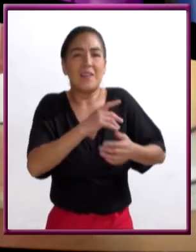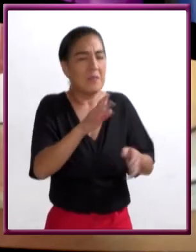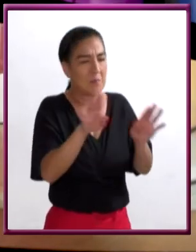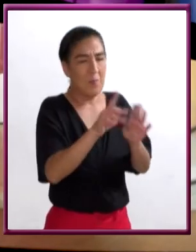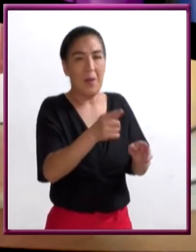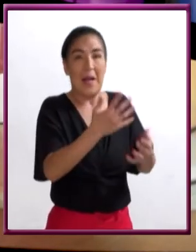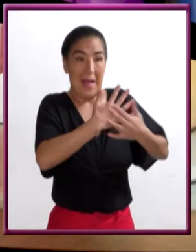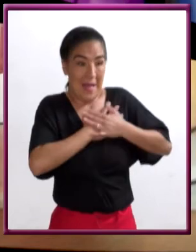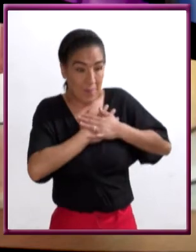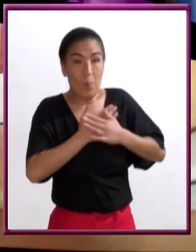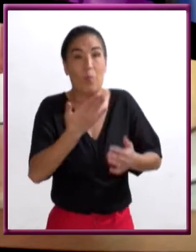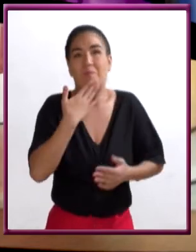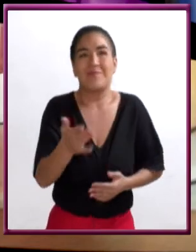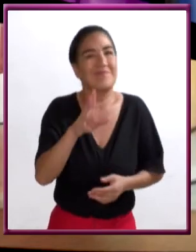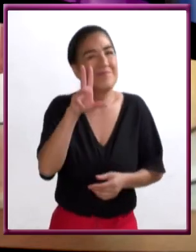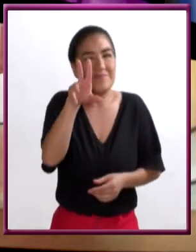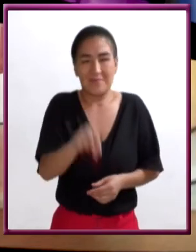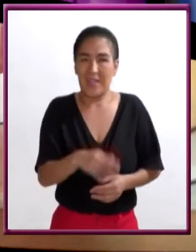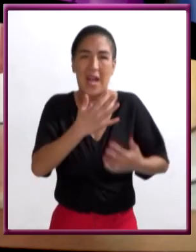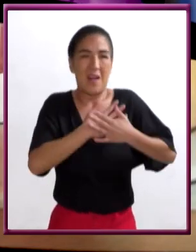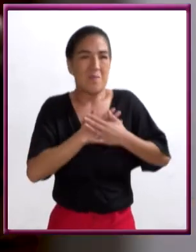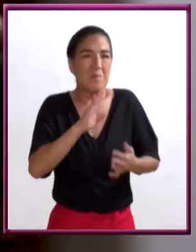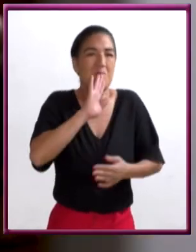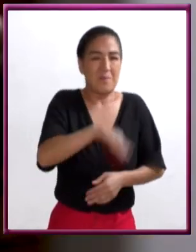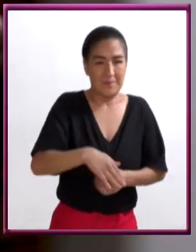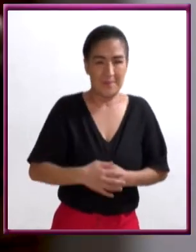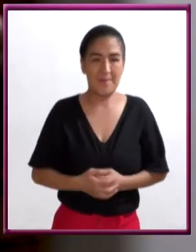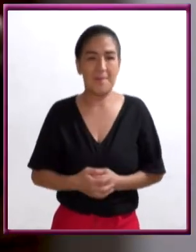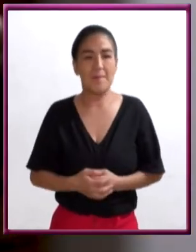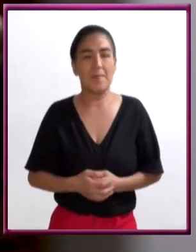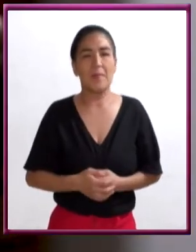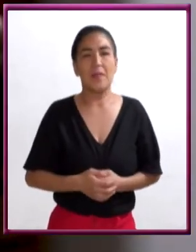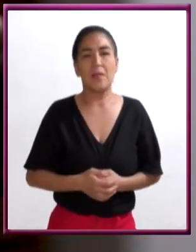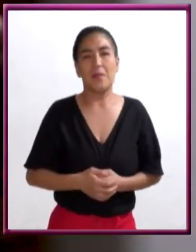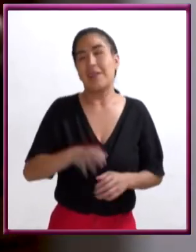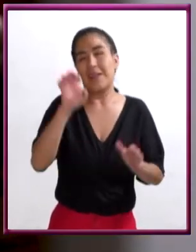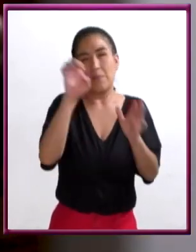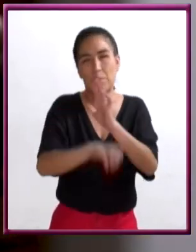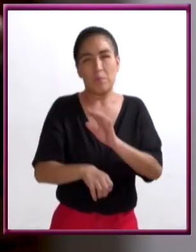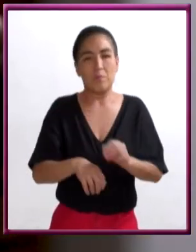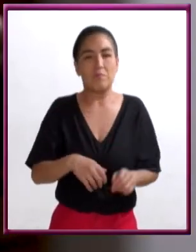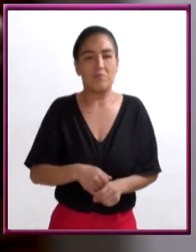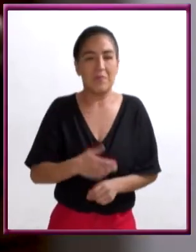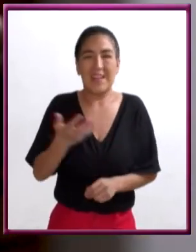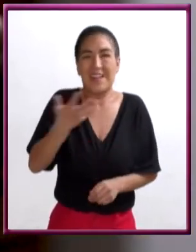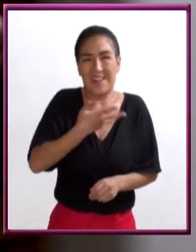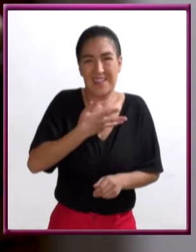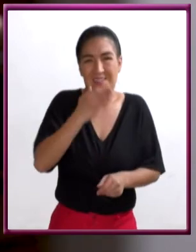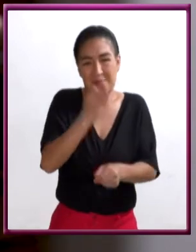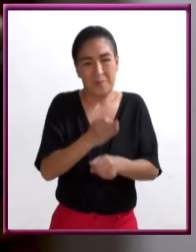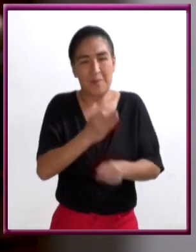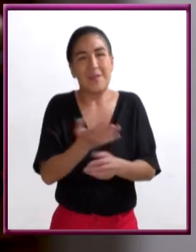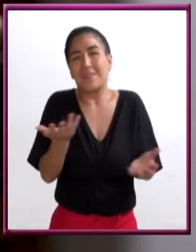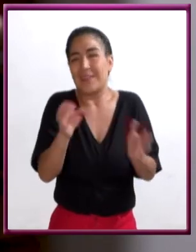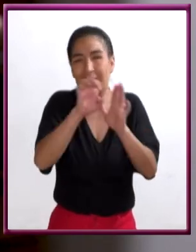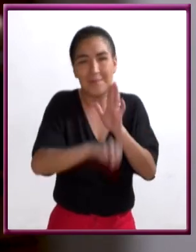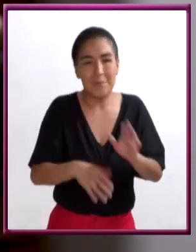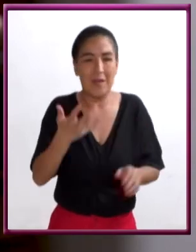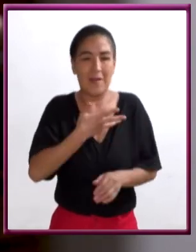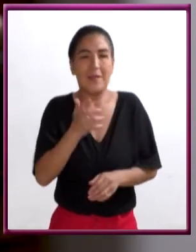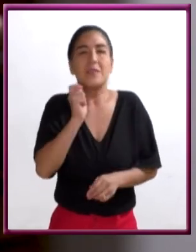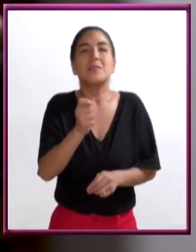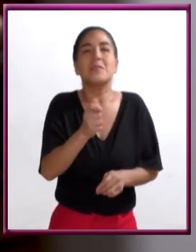amor, no es amor del bueno, digamos. Si estamos dentro de una relación de este tipo, ¿cómo podemos reconstruir